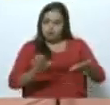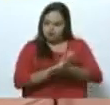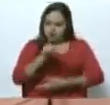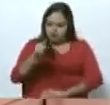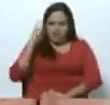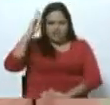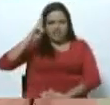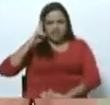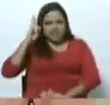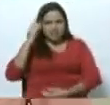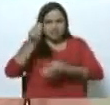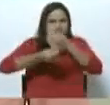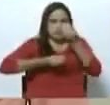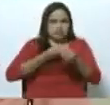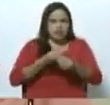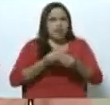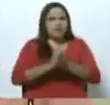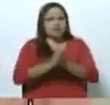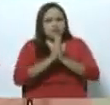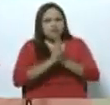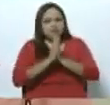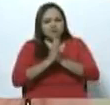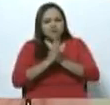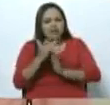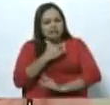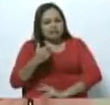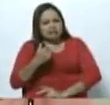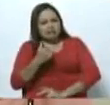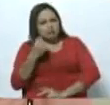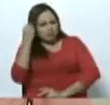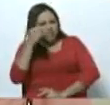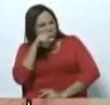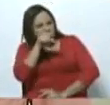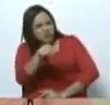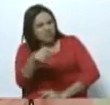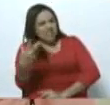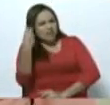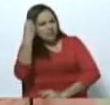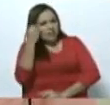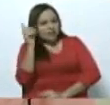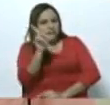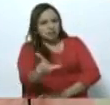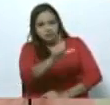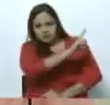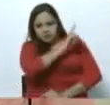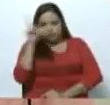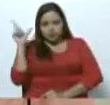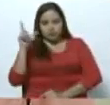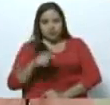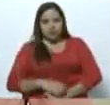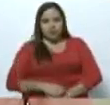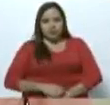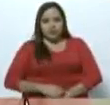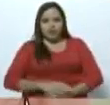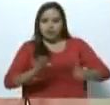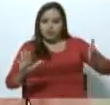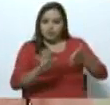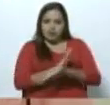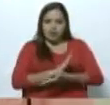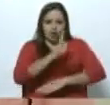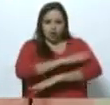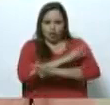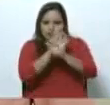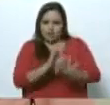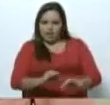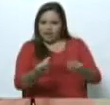que usted acaba de hacer, quisiera conocer cuál es la expectativa que tiene el Partido Socialista Unido de Venezuela en cuanto a lo que va a ser el comportamiento